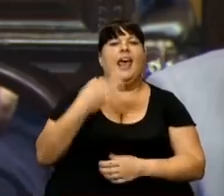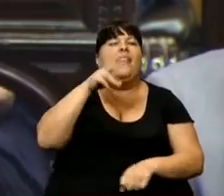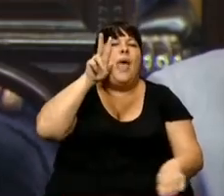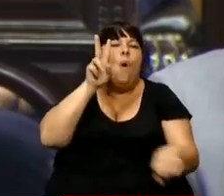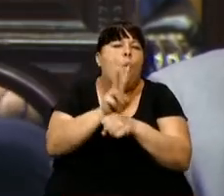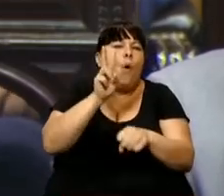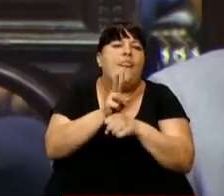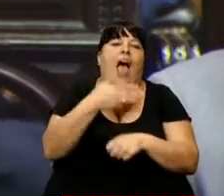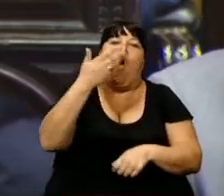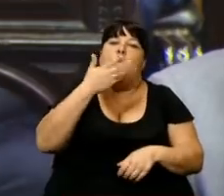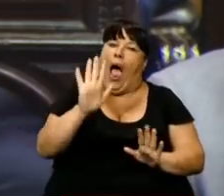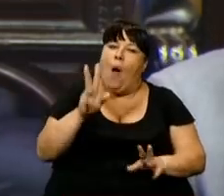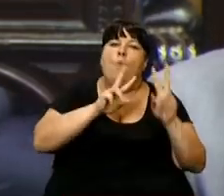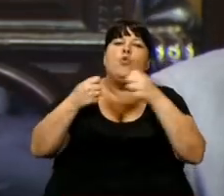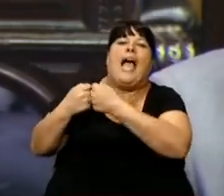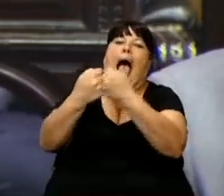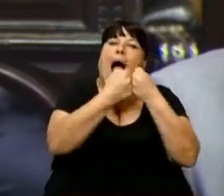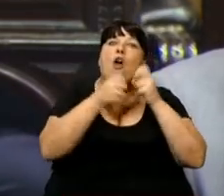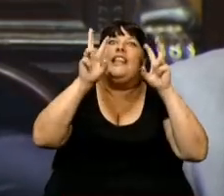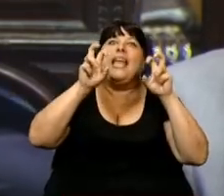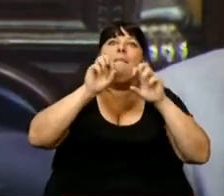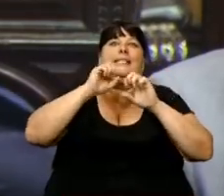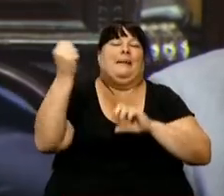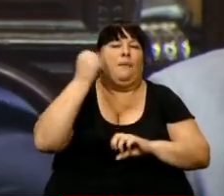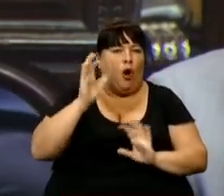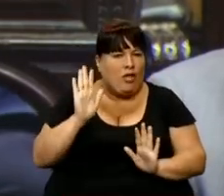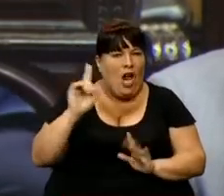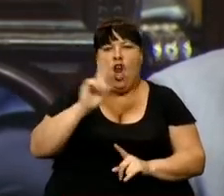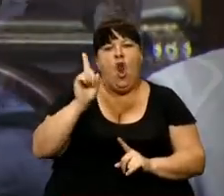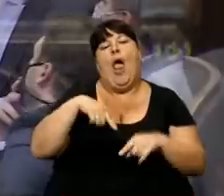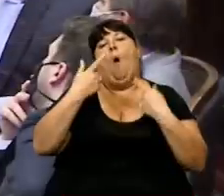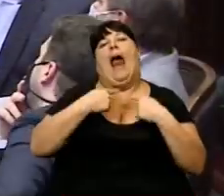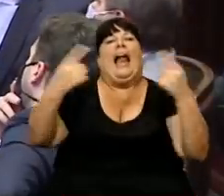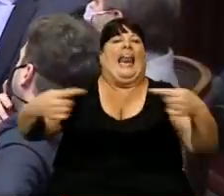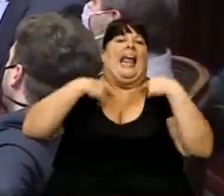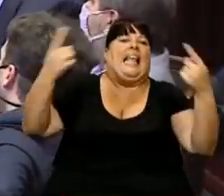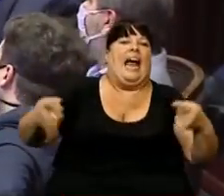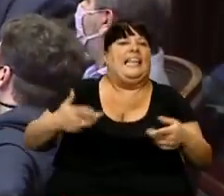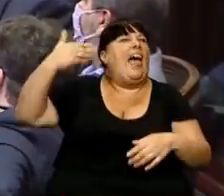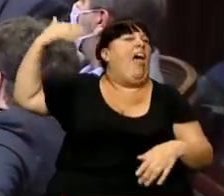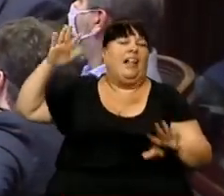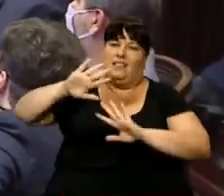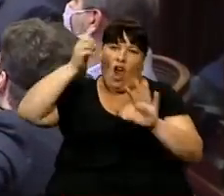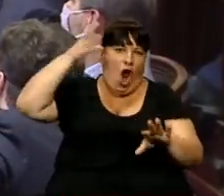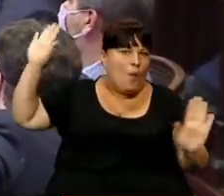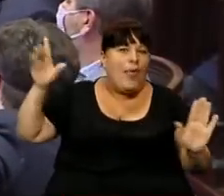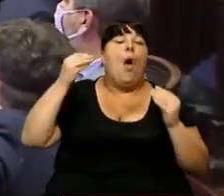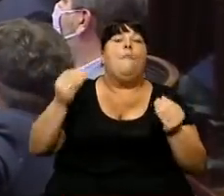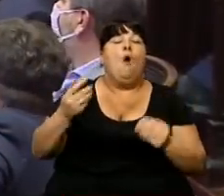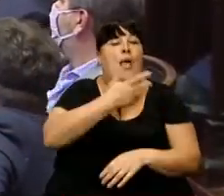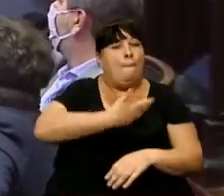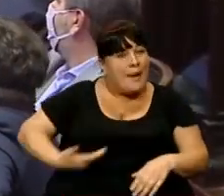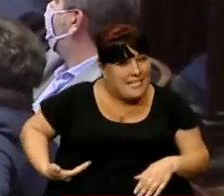cuidar mucho la palabra y buscar acuerdos sobre los temas de fondo. No hay que seguir gritándose sobre el pasado, porque el